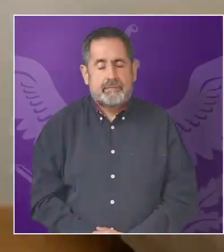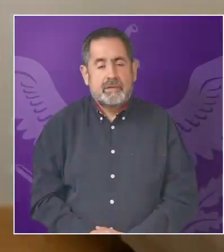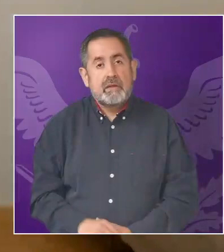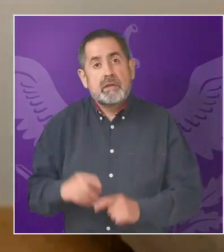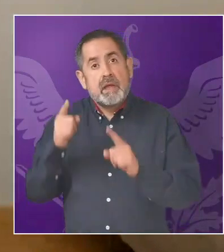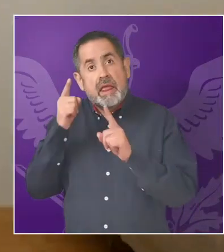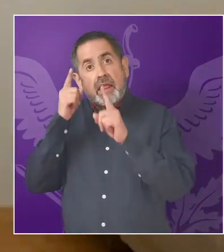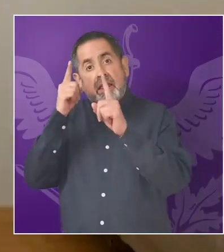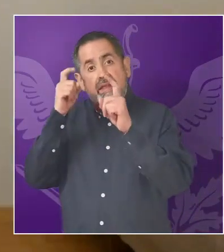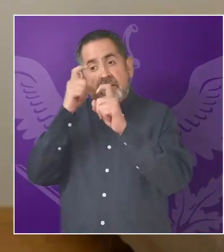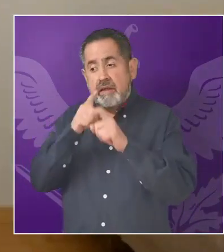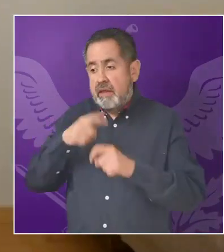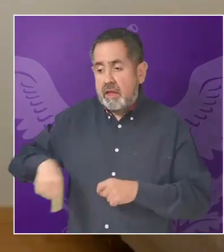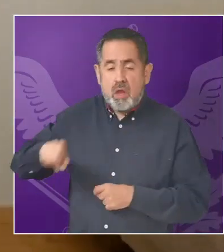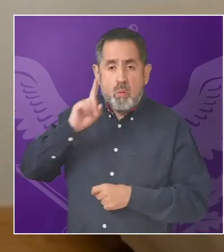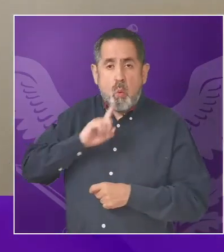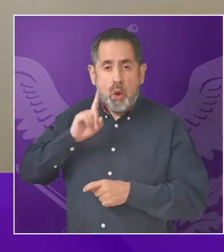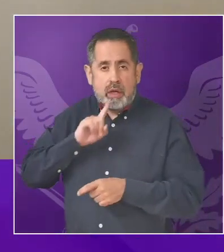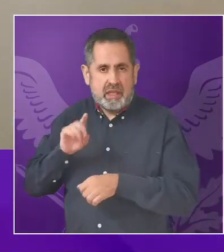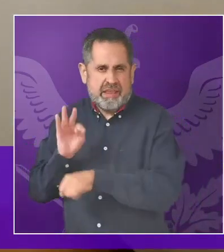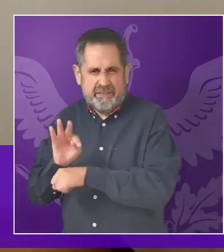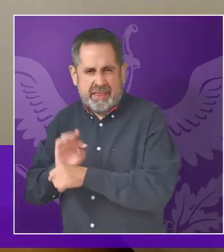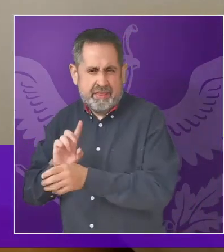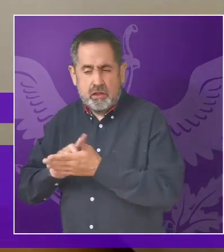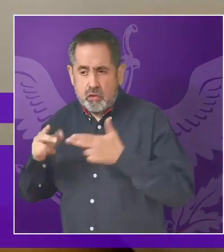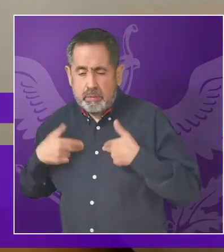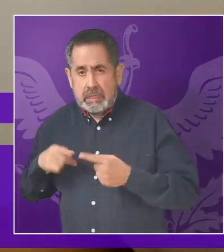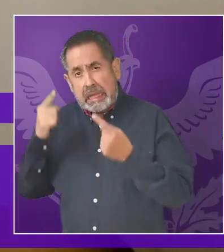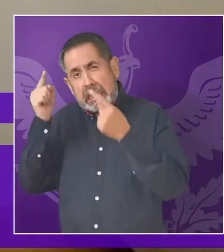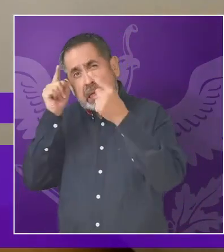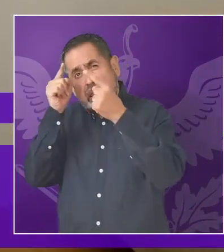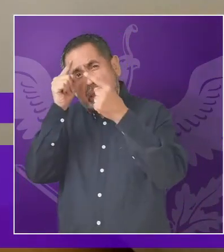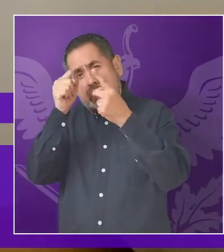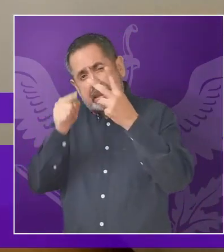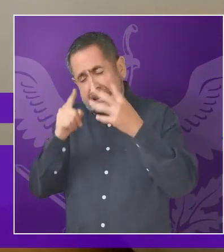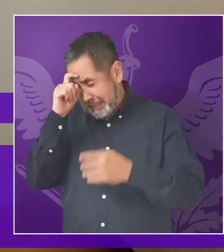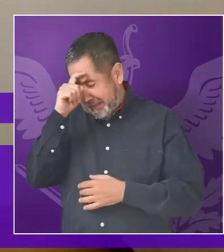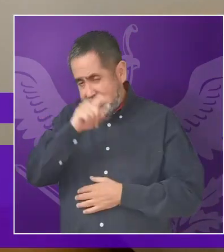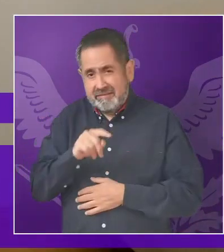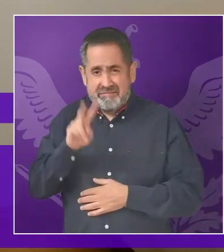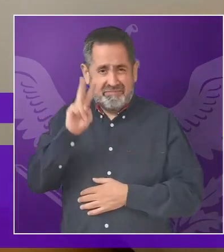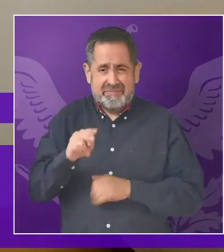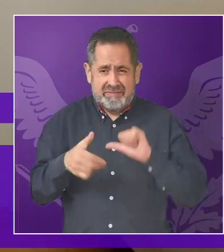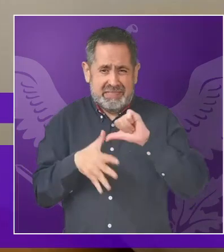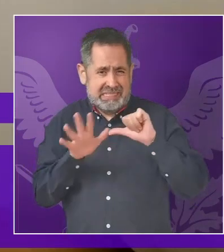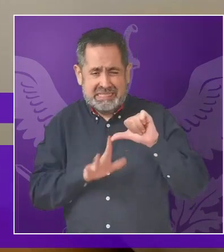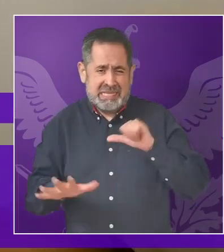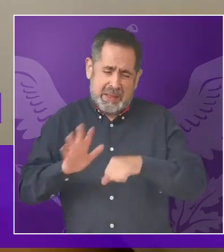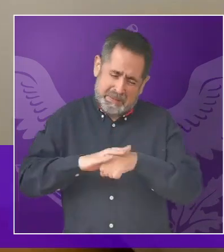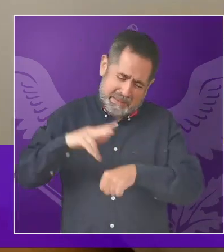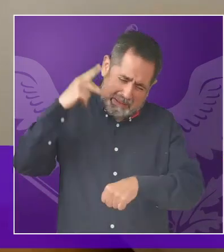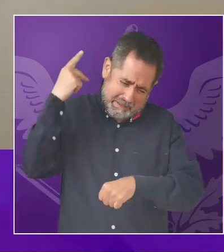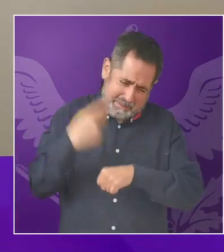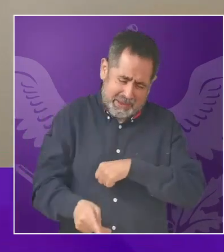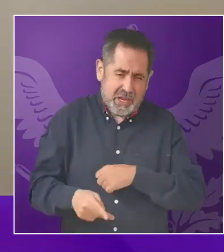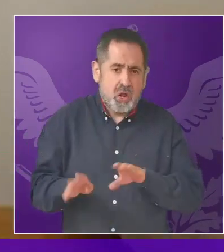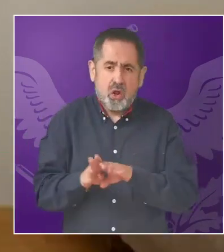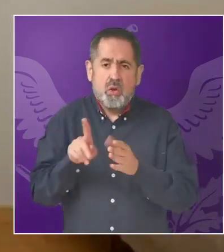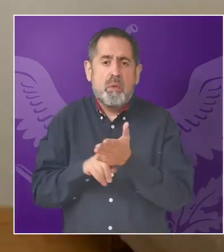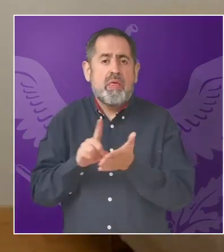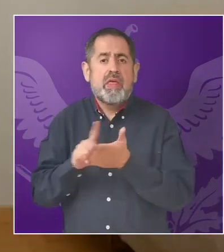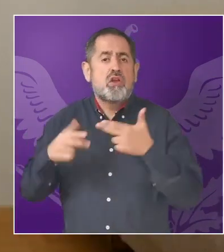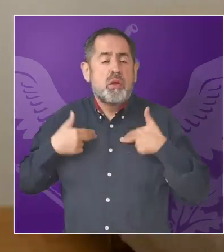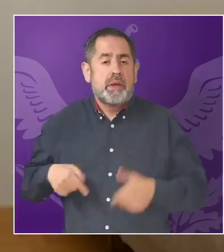Los retos que enfrentan las mujeres defensoras son múltiples. Lamentablemente, en la región más peligrosa para la defensa